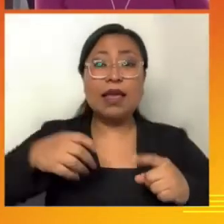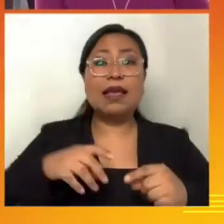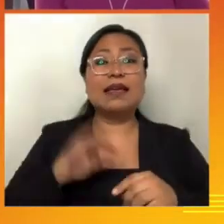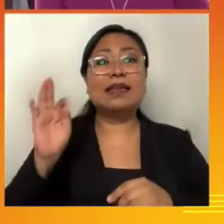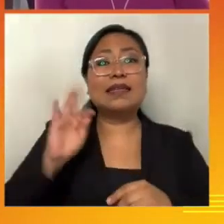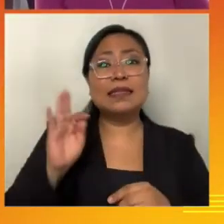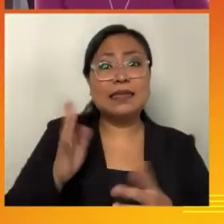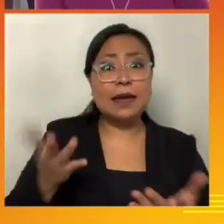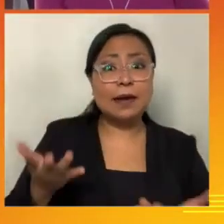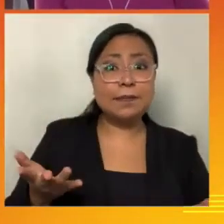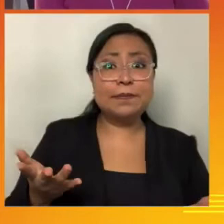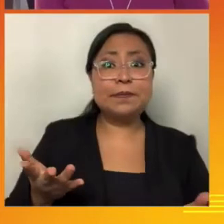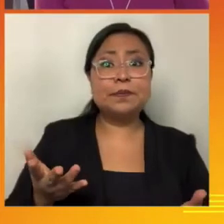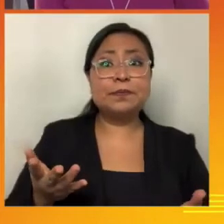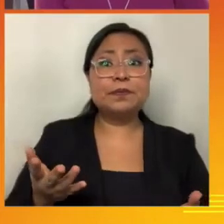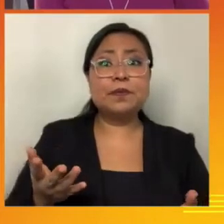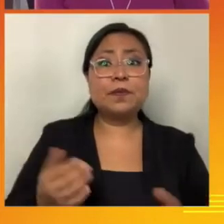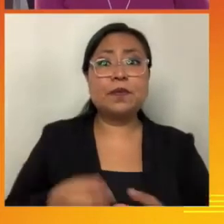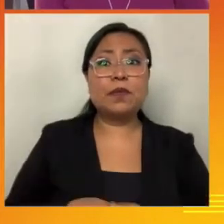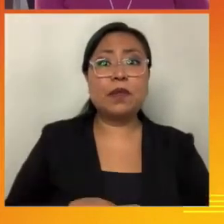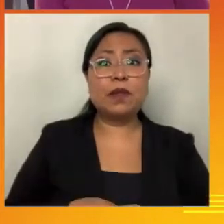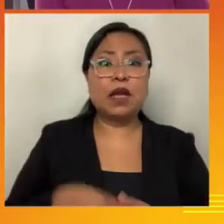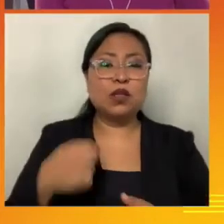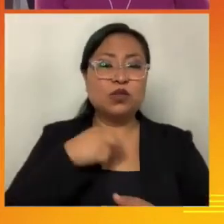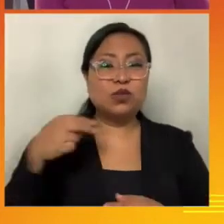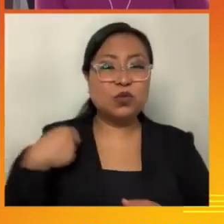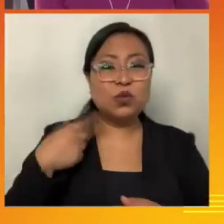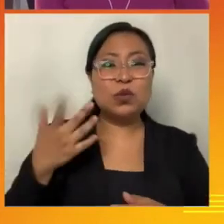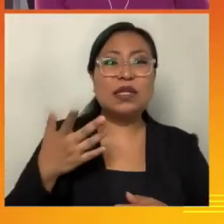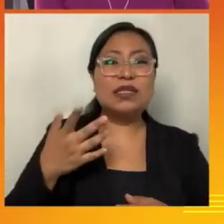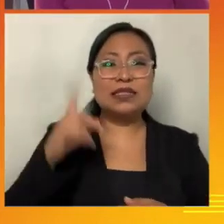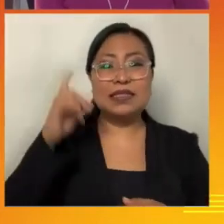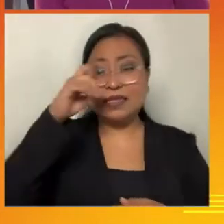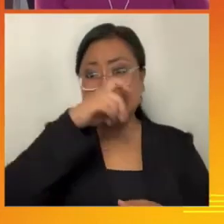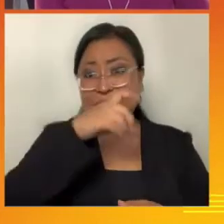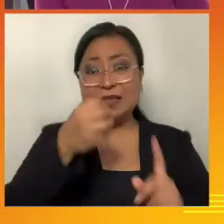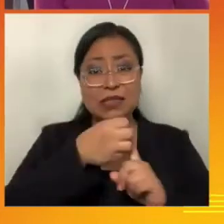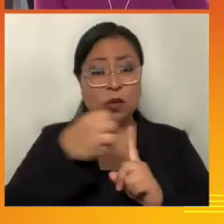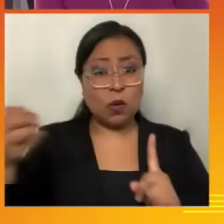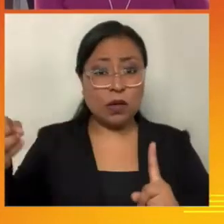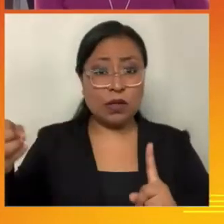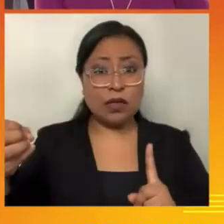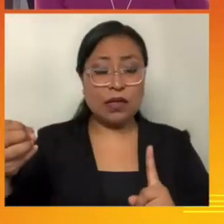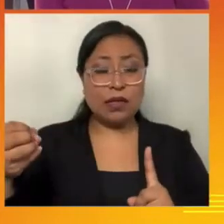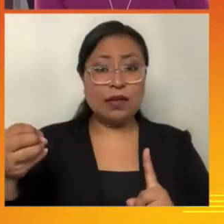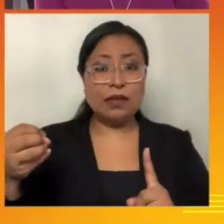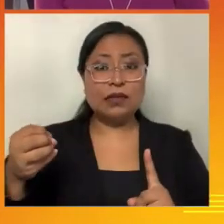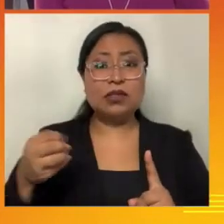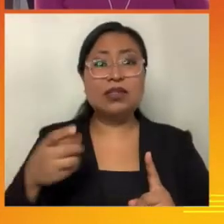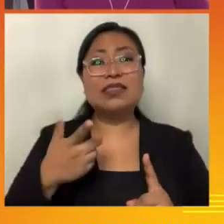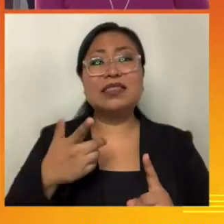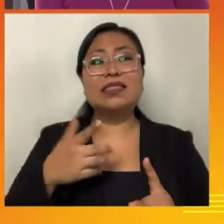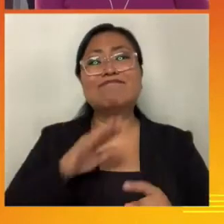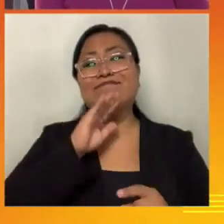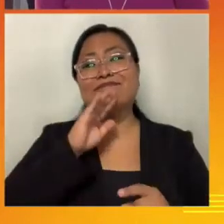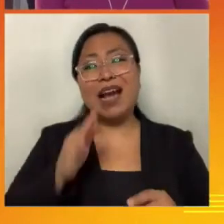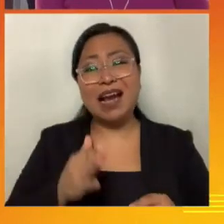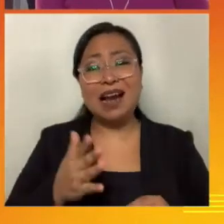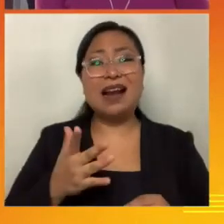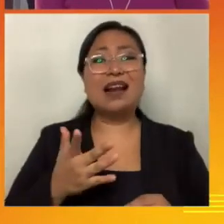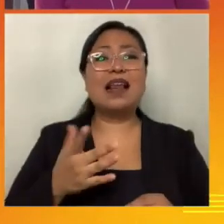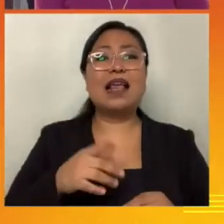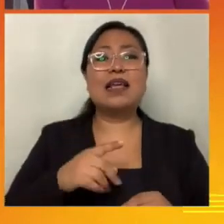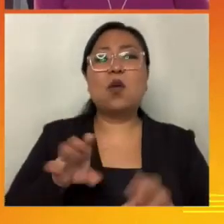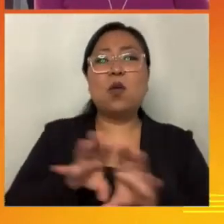de este pues muy fuerte en este sentido, pues tendemos a debilitar un poco en la